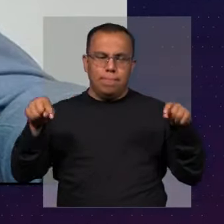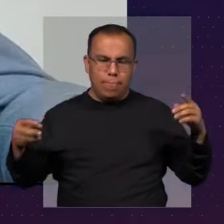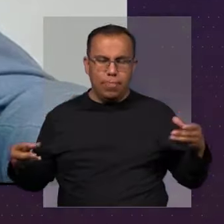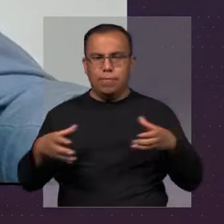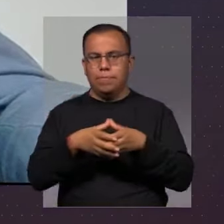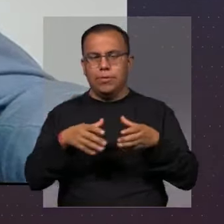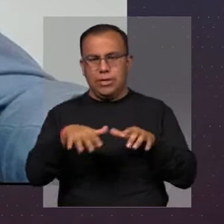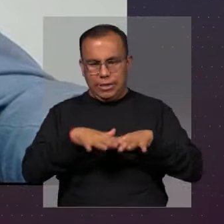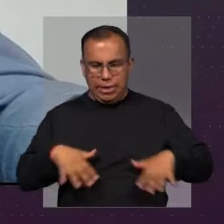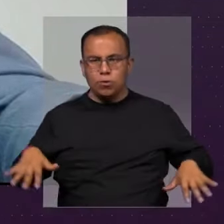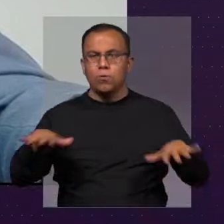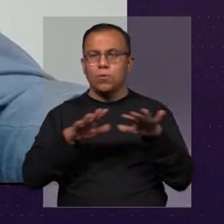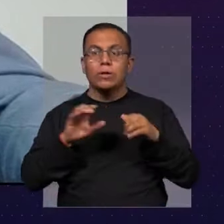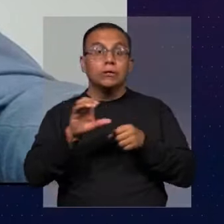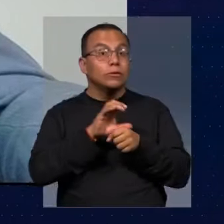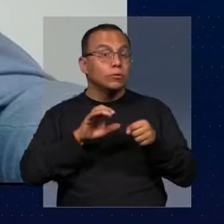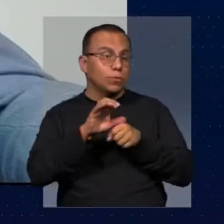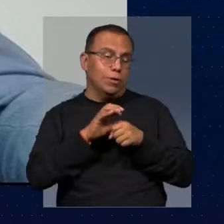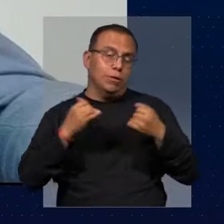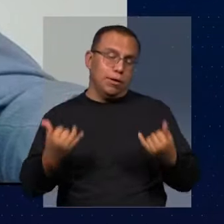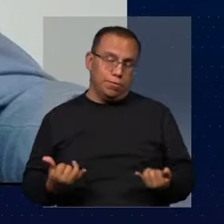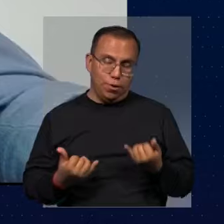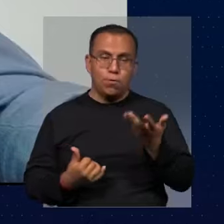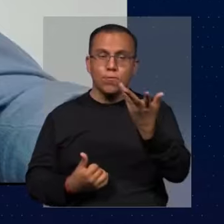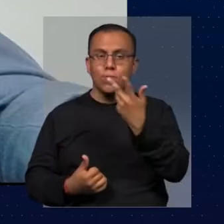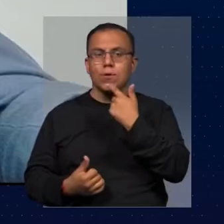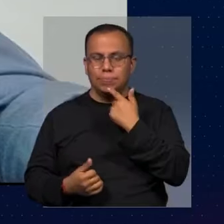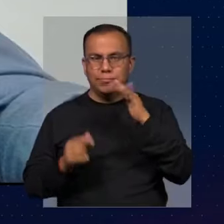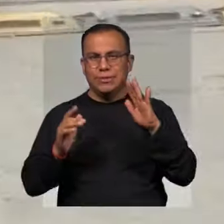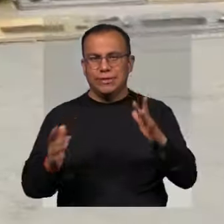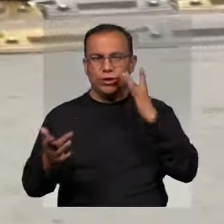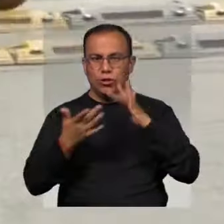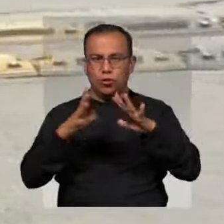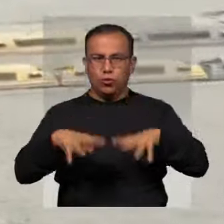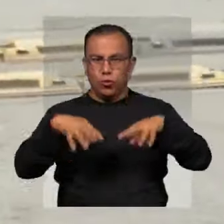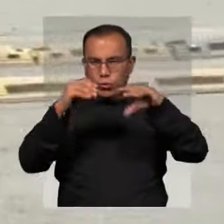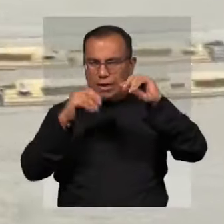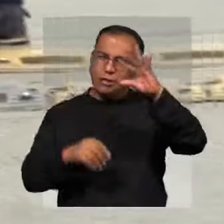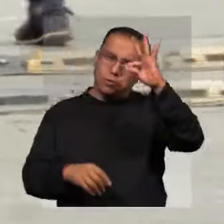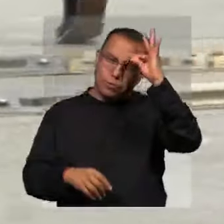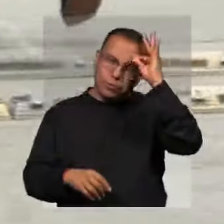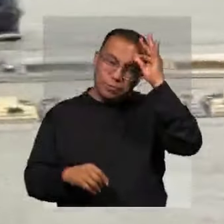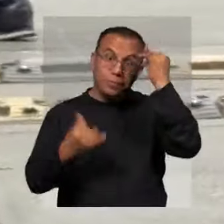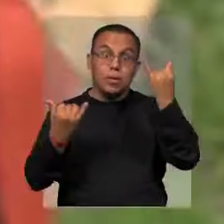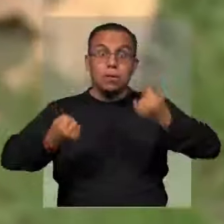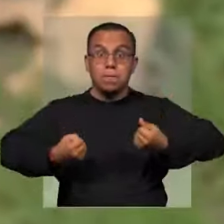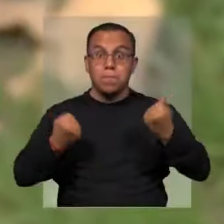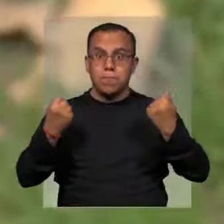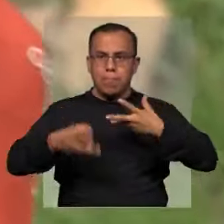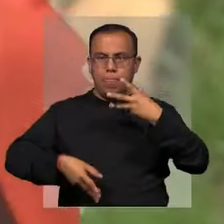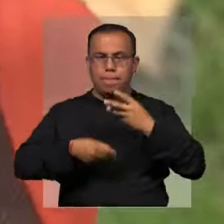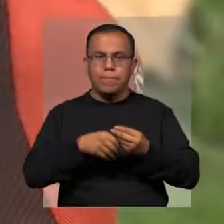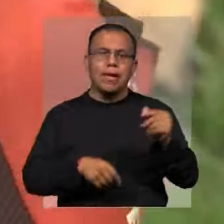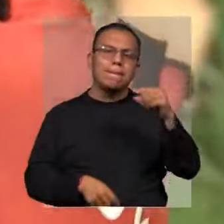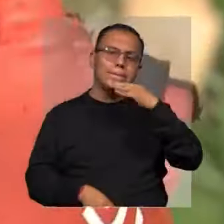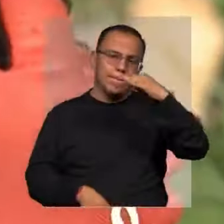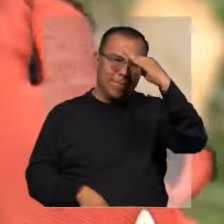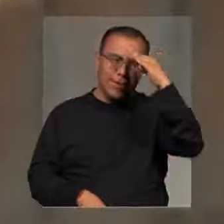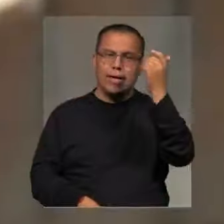dentro de ese territorio, dentro de esa ciudad, el consumo de sustancias. Con el decreto, Bogotá se sumaría a ciudades como